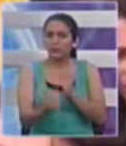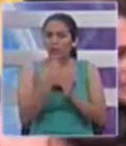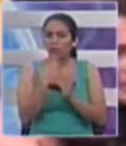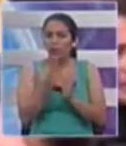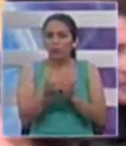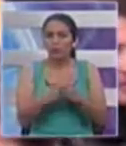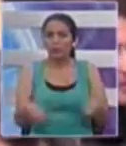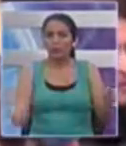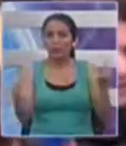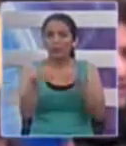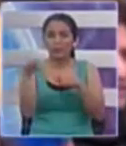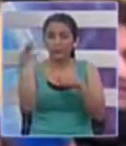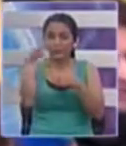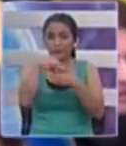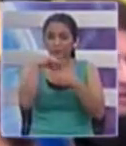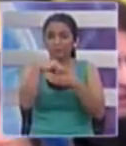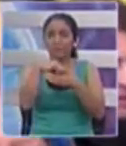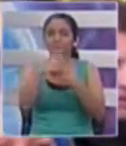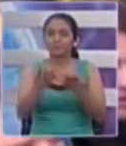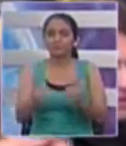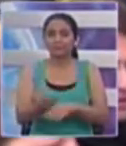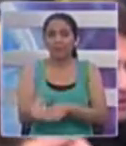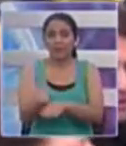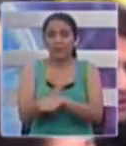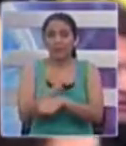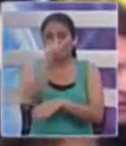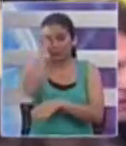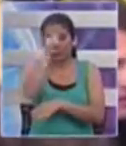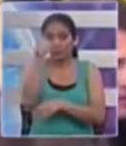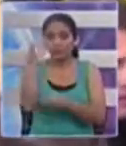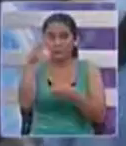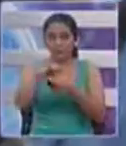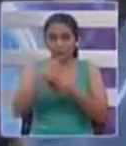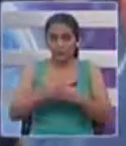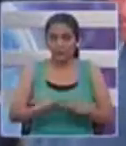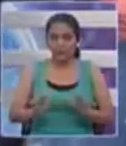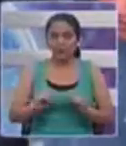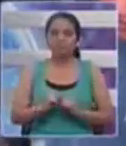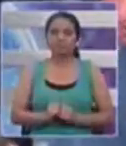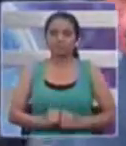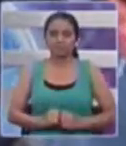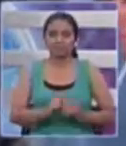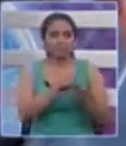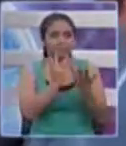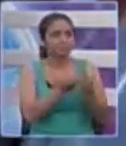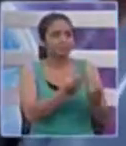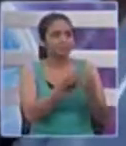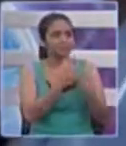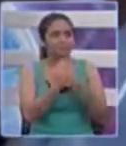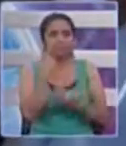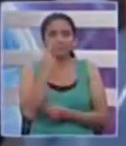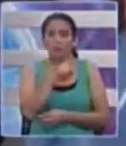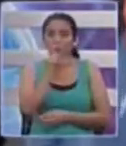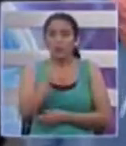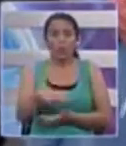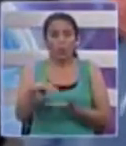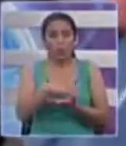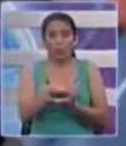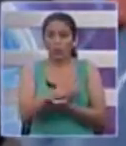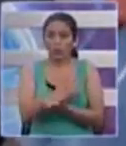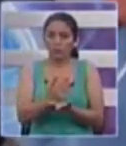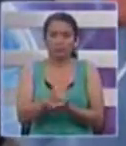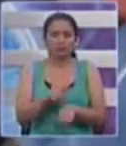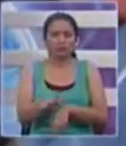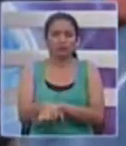de la votación presidencial que se realizó el pasado domingo 19 de febrero aquí hay cuestionamientos a la